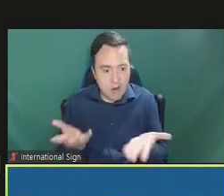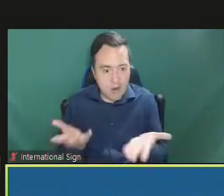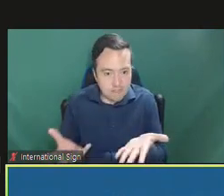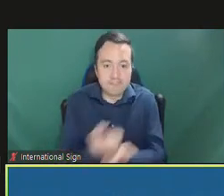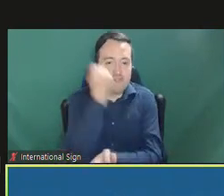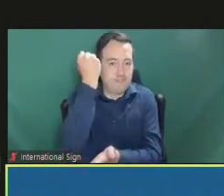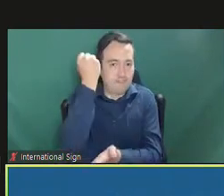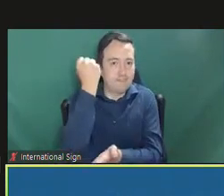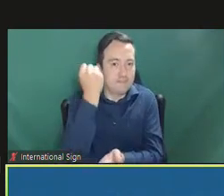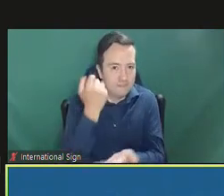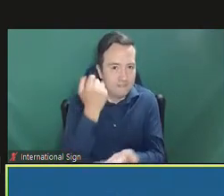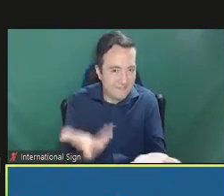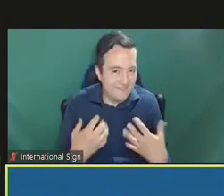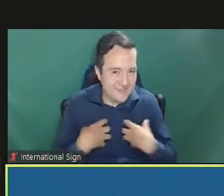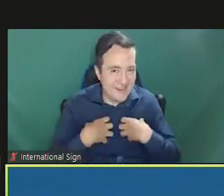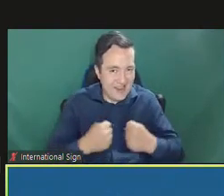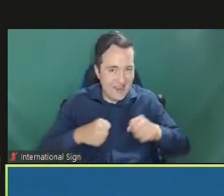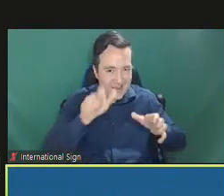gracias